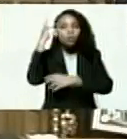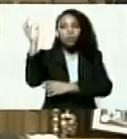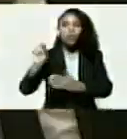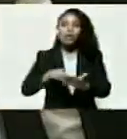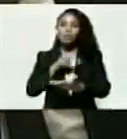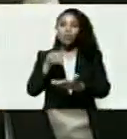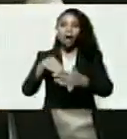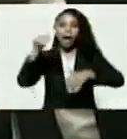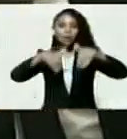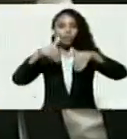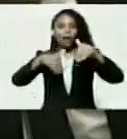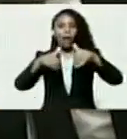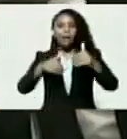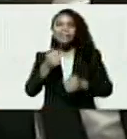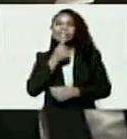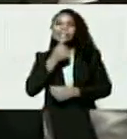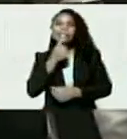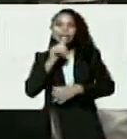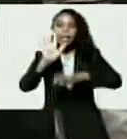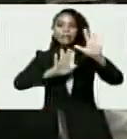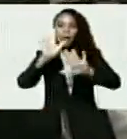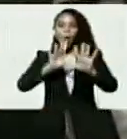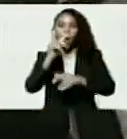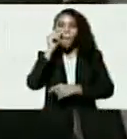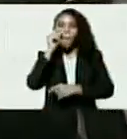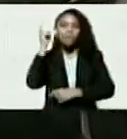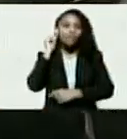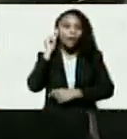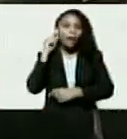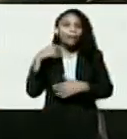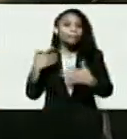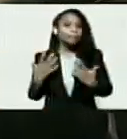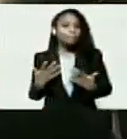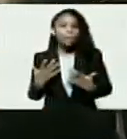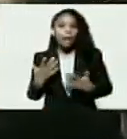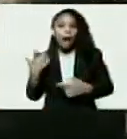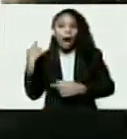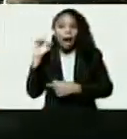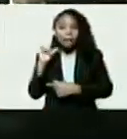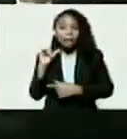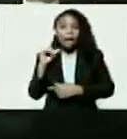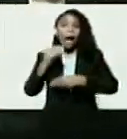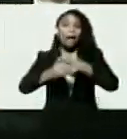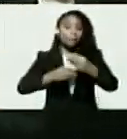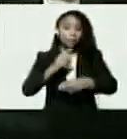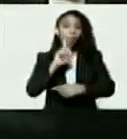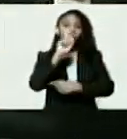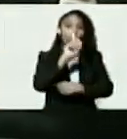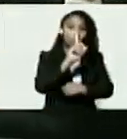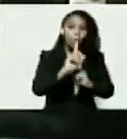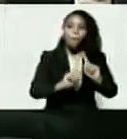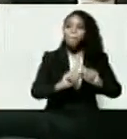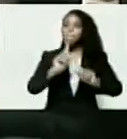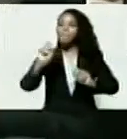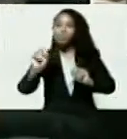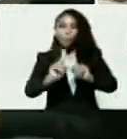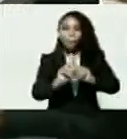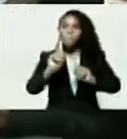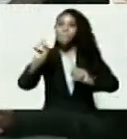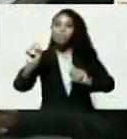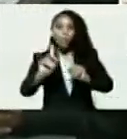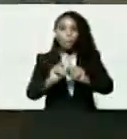Nacional Electoral. 15 hombres y mujeres que están pasando uno a uno con su